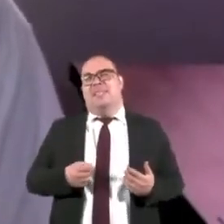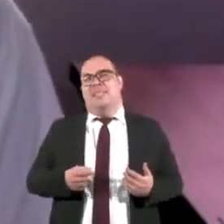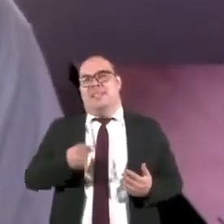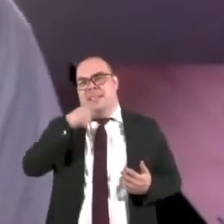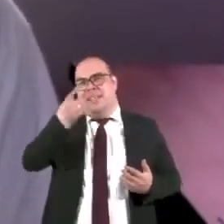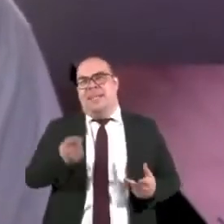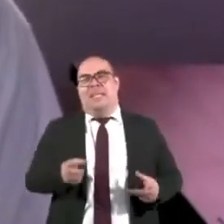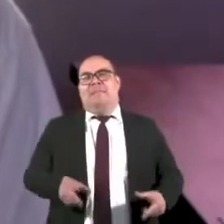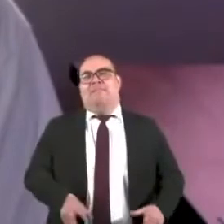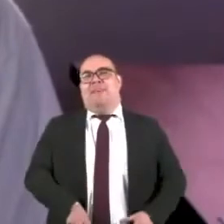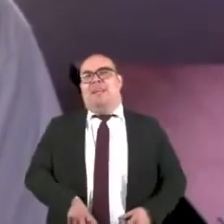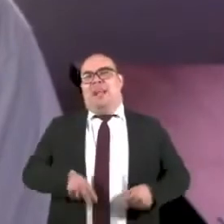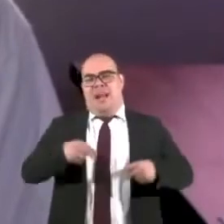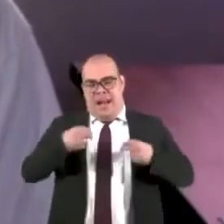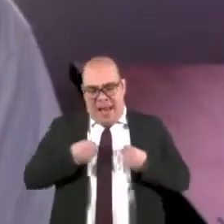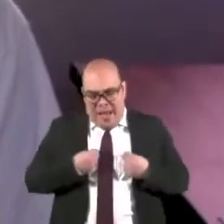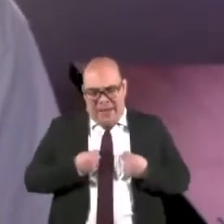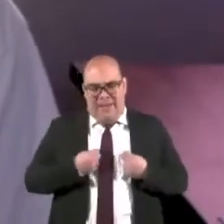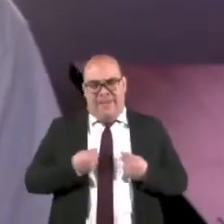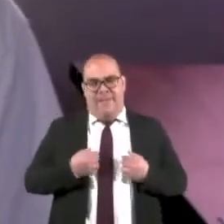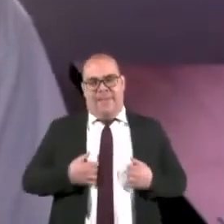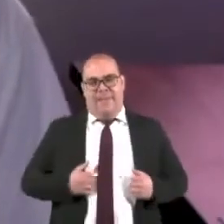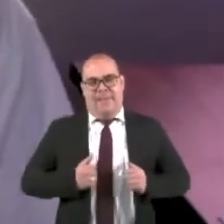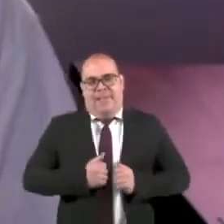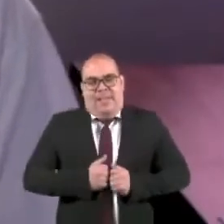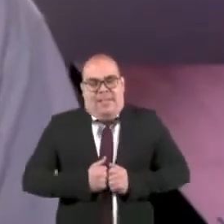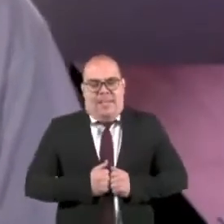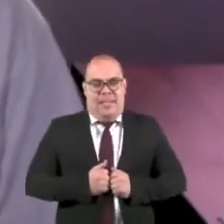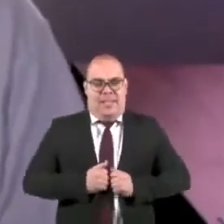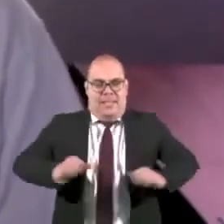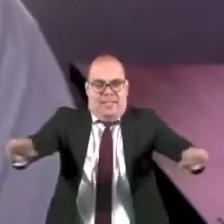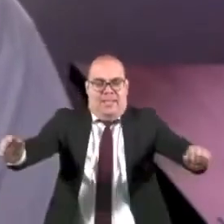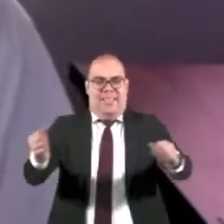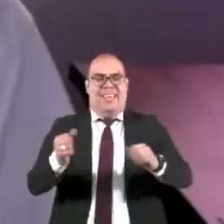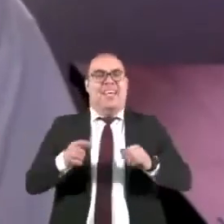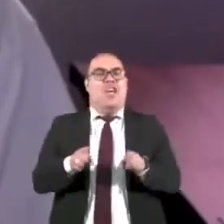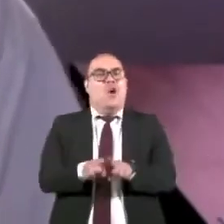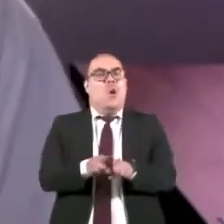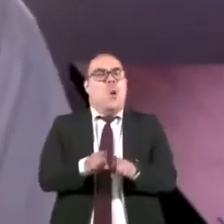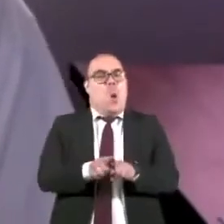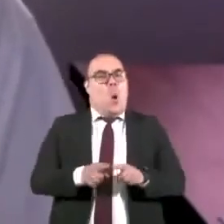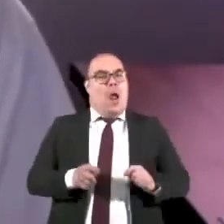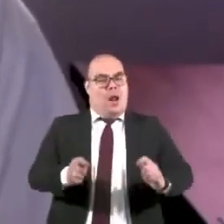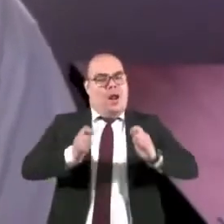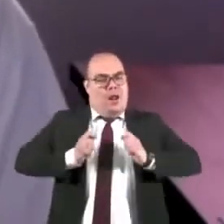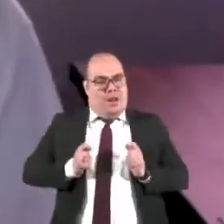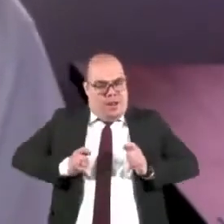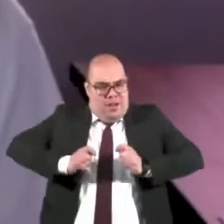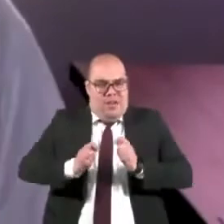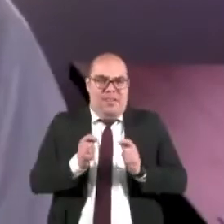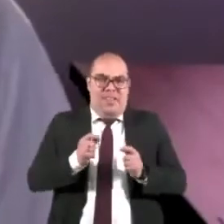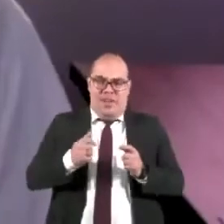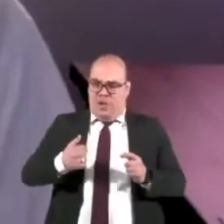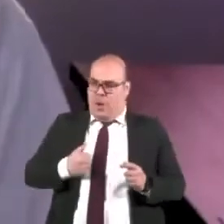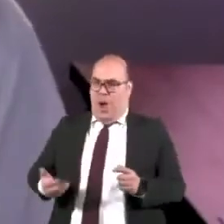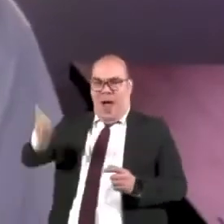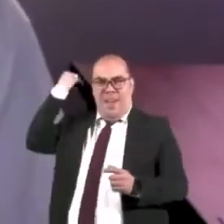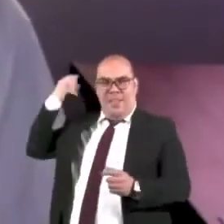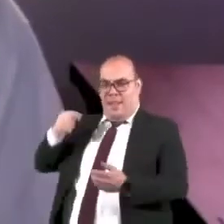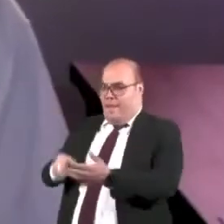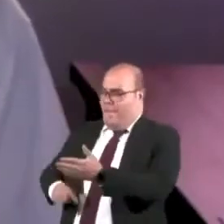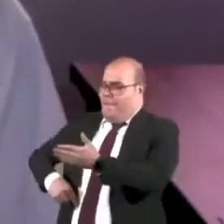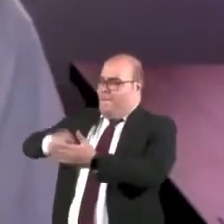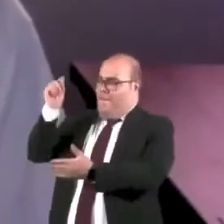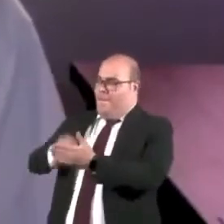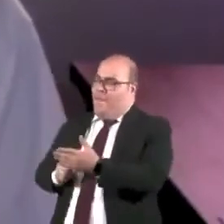la vida me, no sé si decirlo, me dio el privilegio de ser el firmante de la paz, el firmante